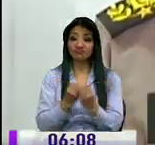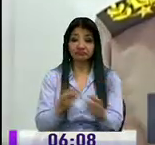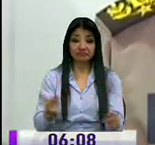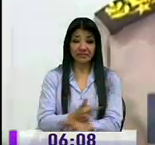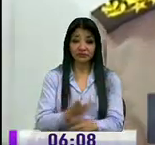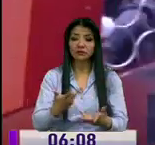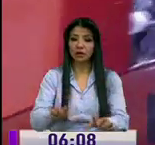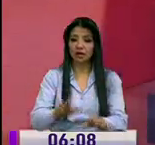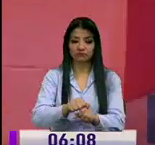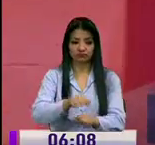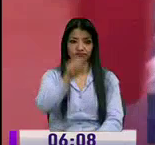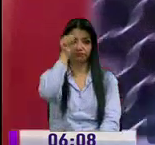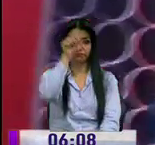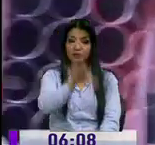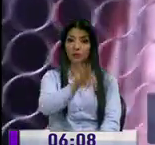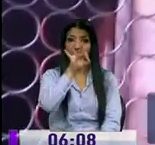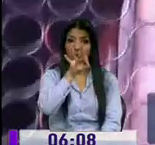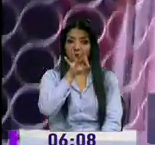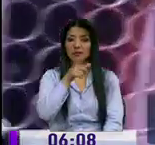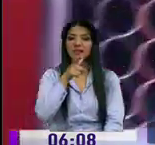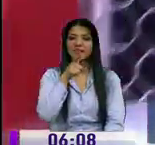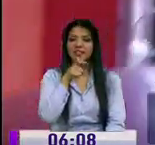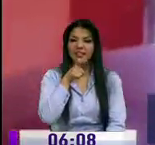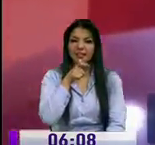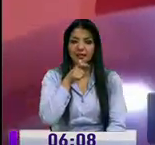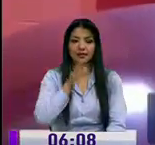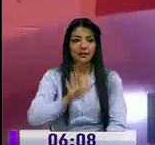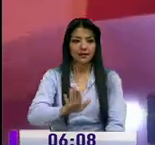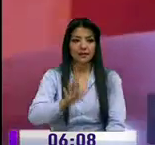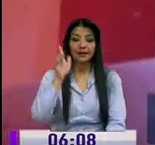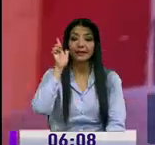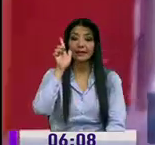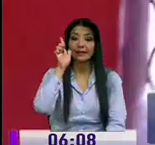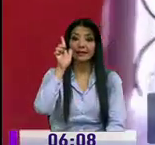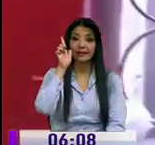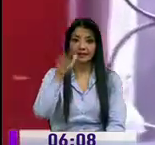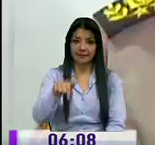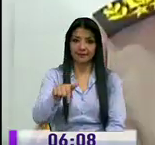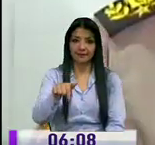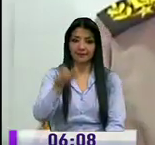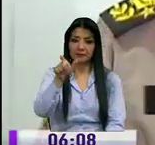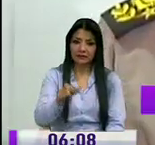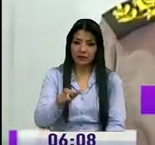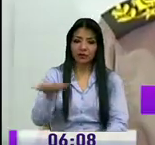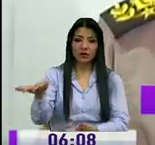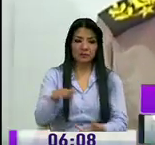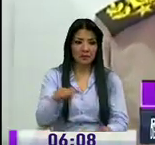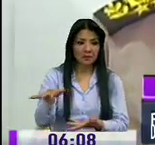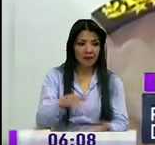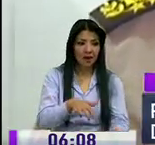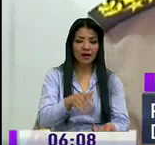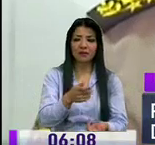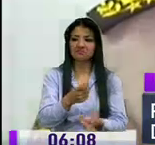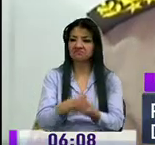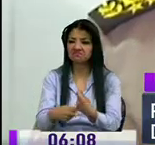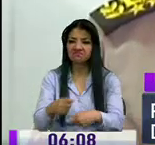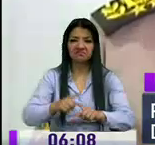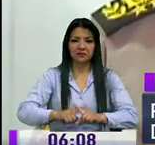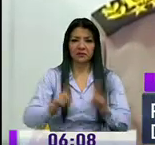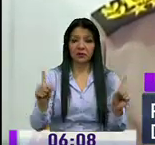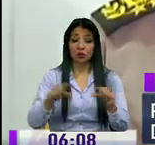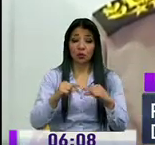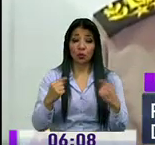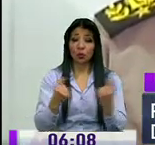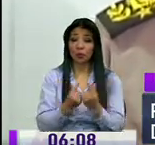ahora, donde estaba identificada el líder, el financista, el transportista, es decir, desarticulamos